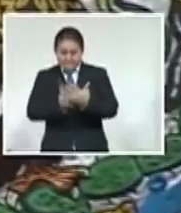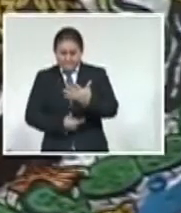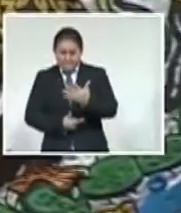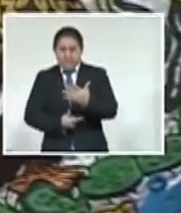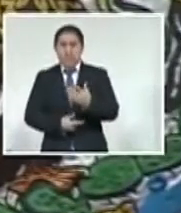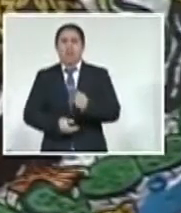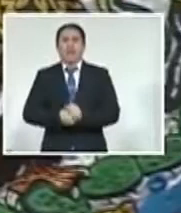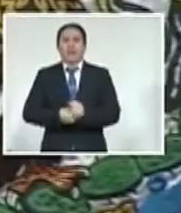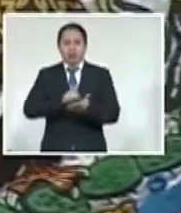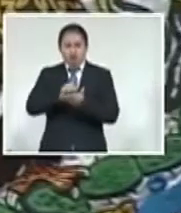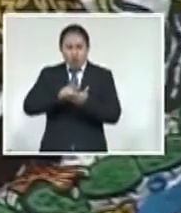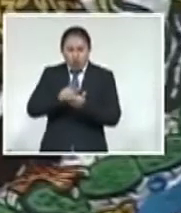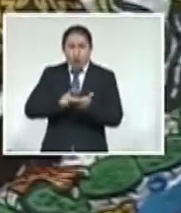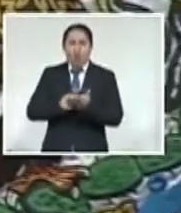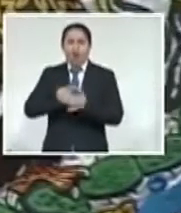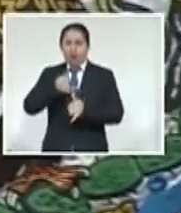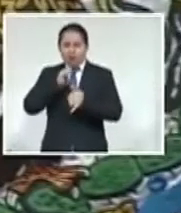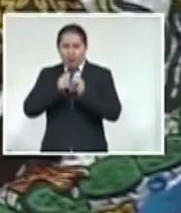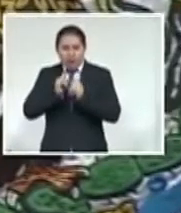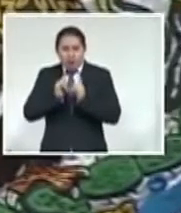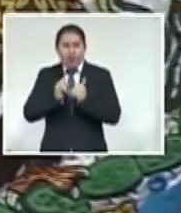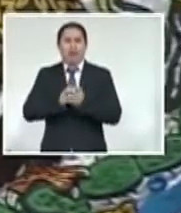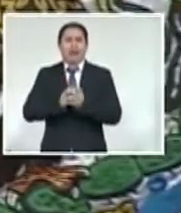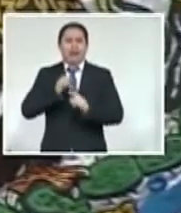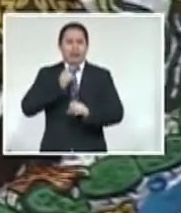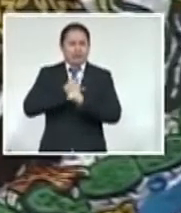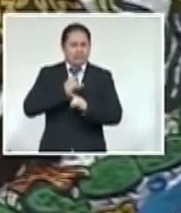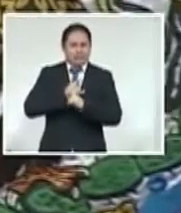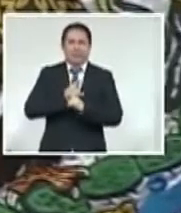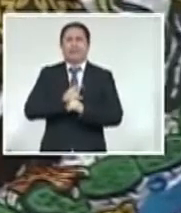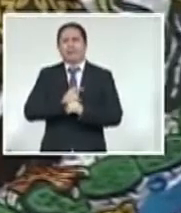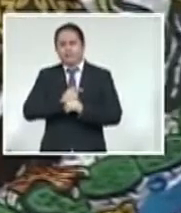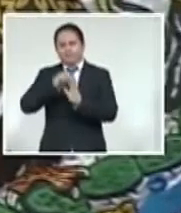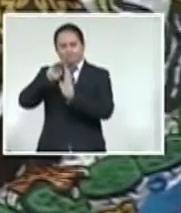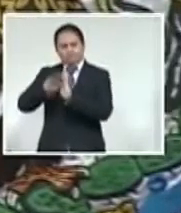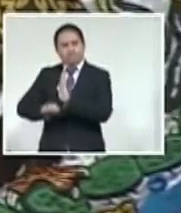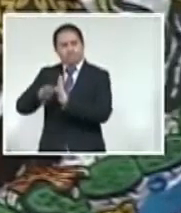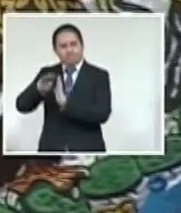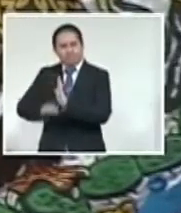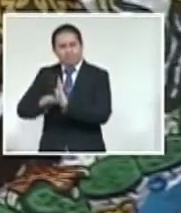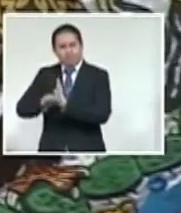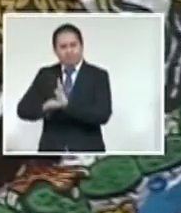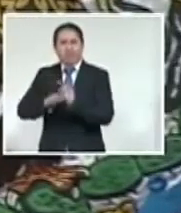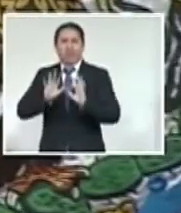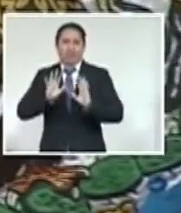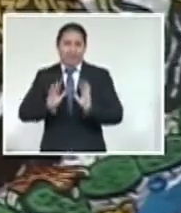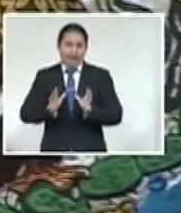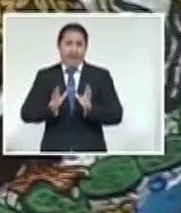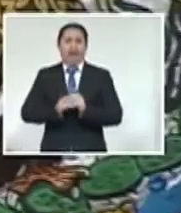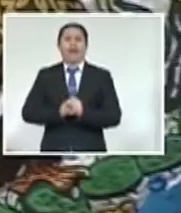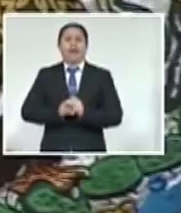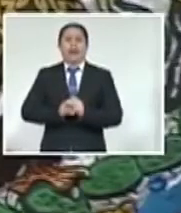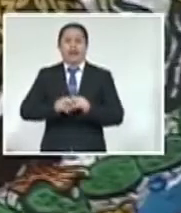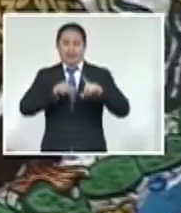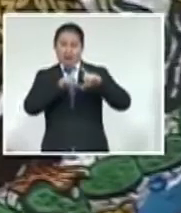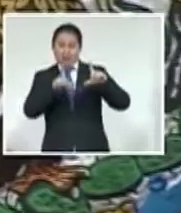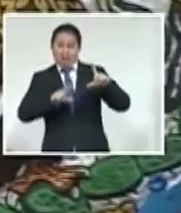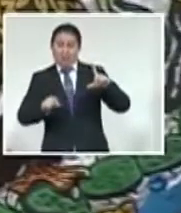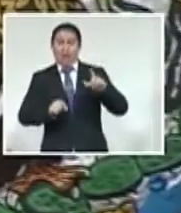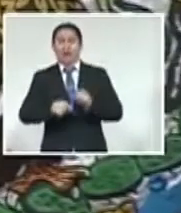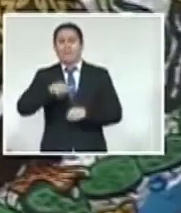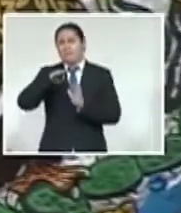drogas, alcohol y tabaco, Chiapas es el estado con el menor porcentaje de consumidores de toda la República